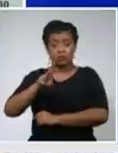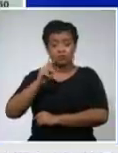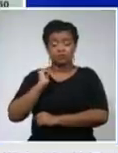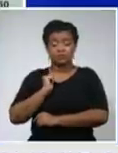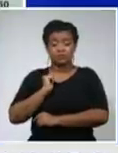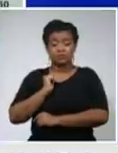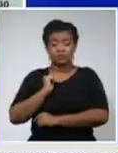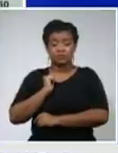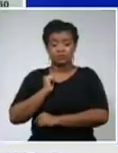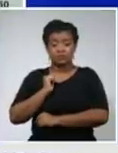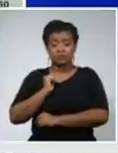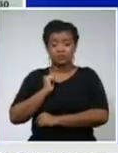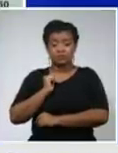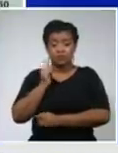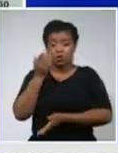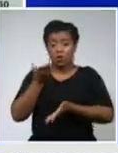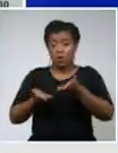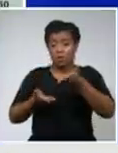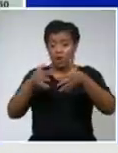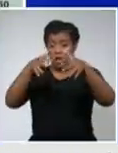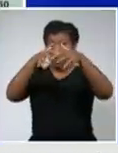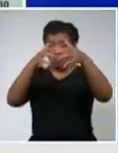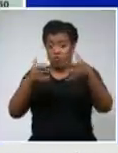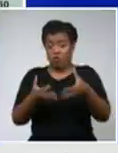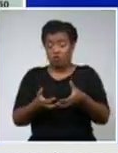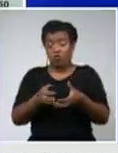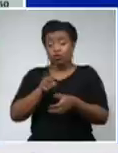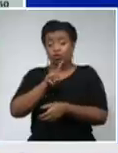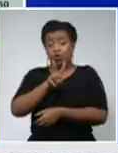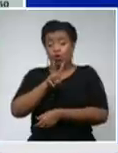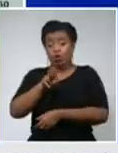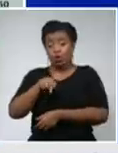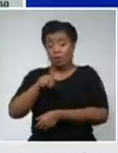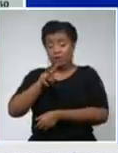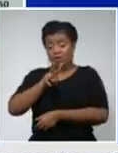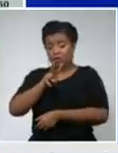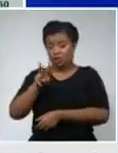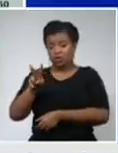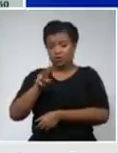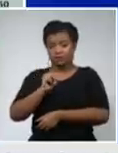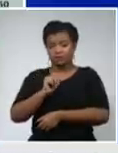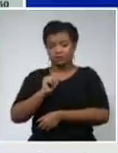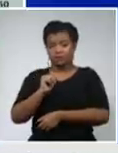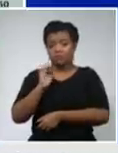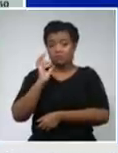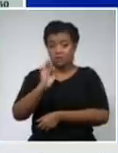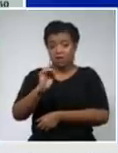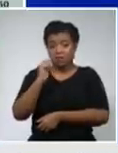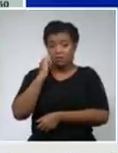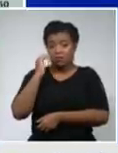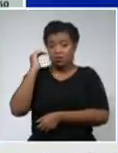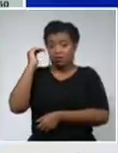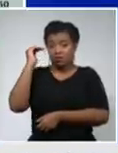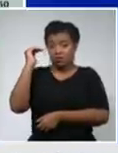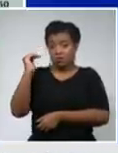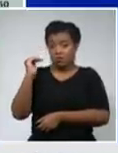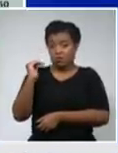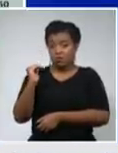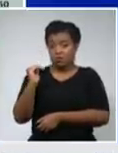a la del mundo, 2,22%, y en orden de menor a